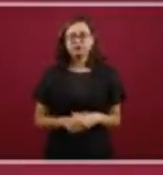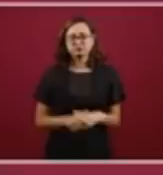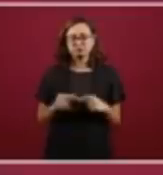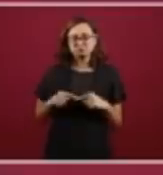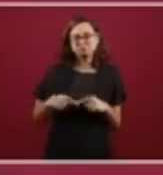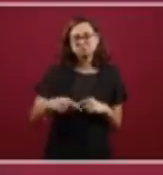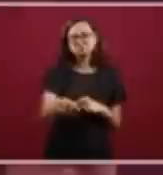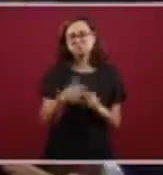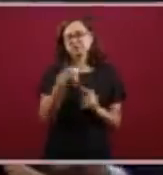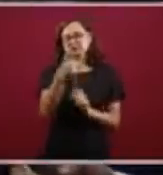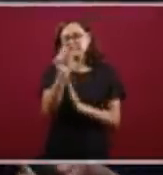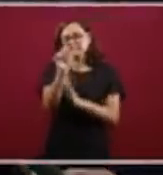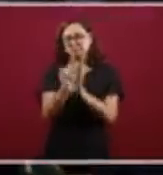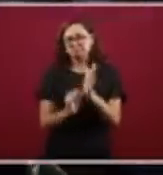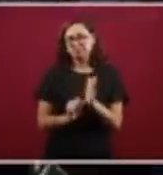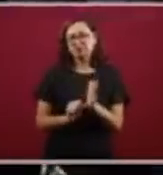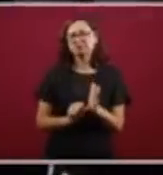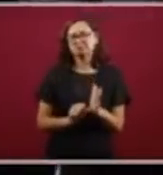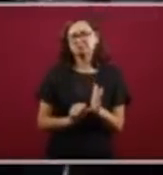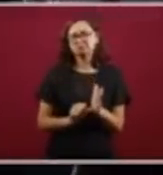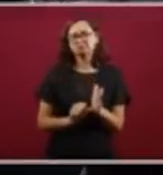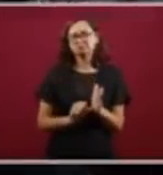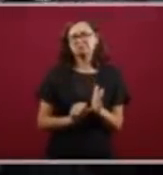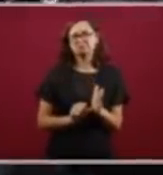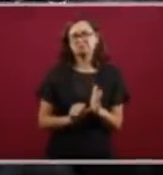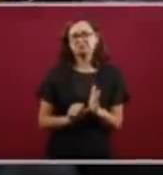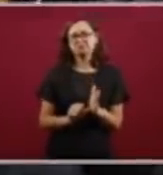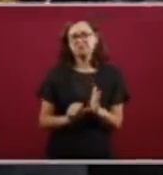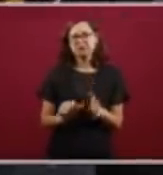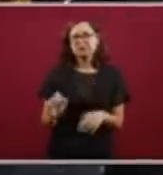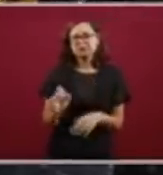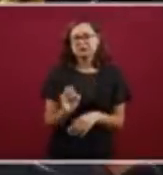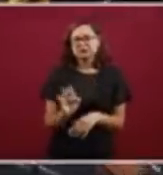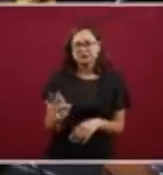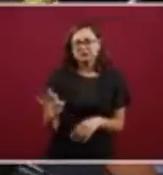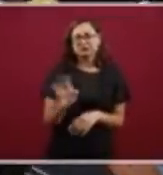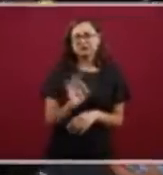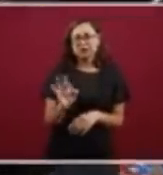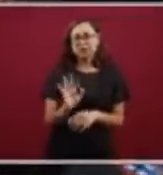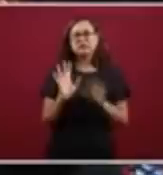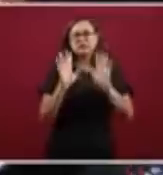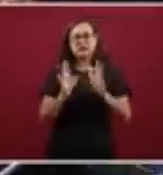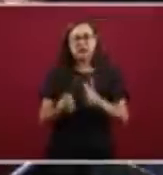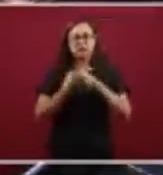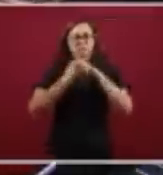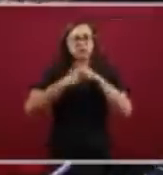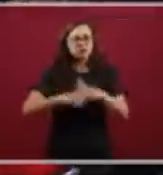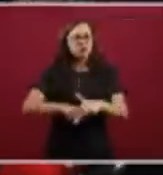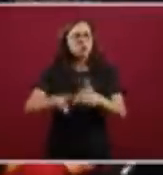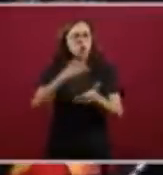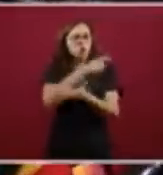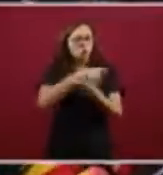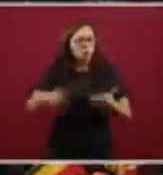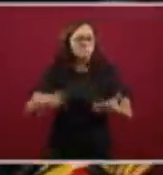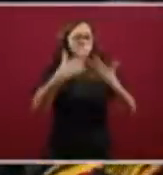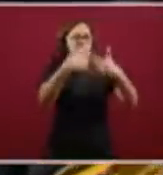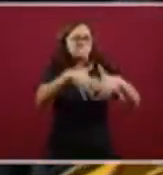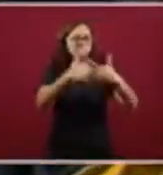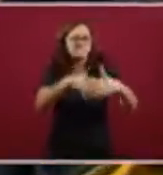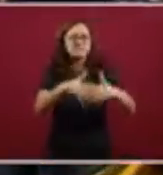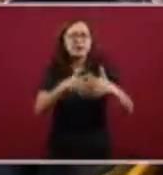6 meses. Incluso ya se están comprando los cajeros, ya se está avanzando, se